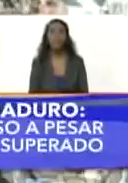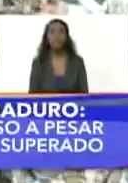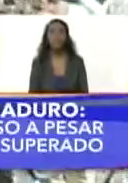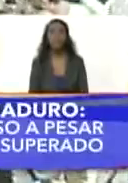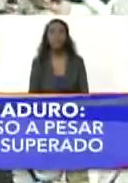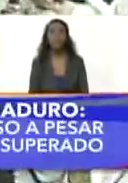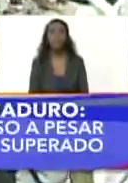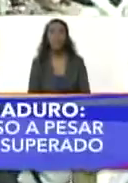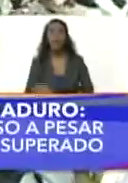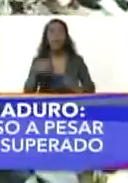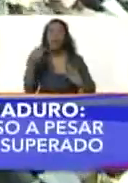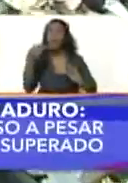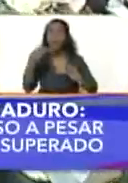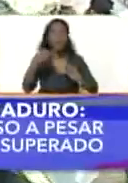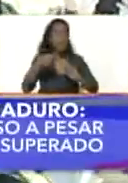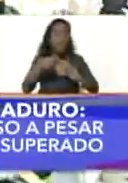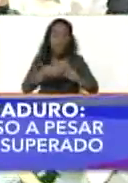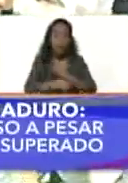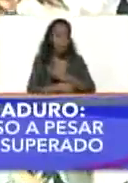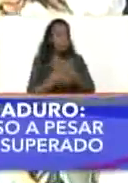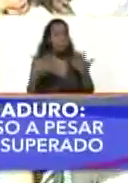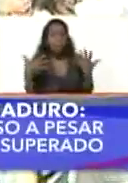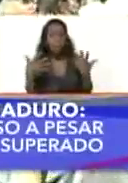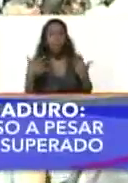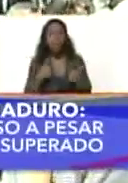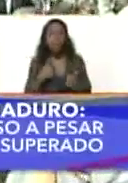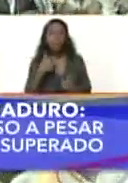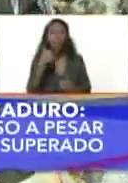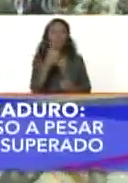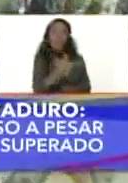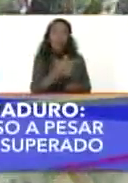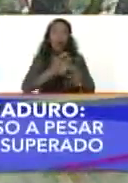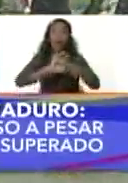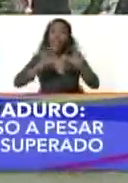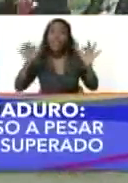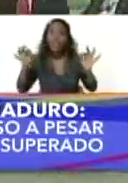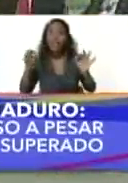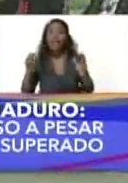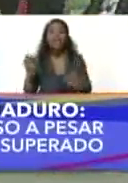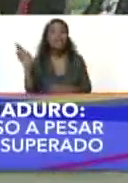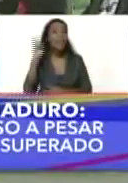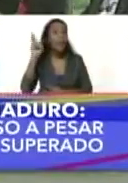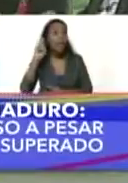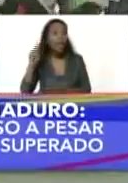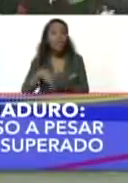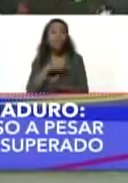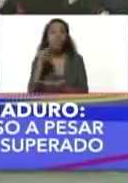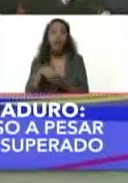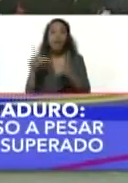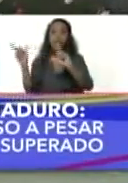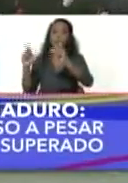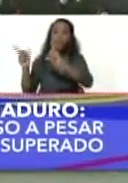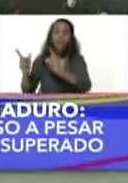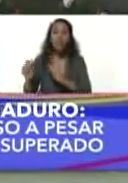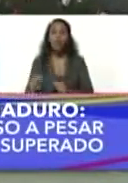A la profundidad, y lo digo en cadena de Radio Nacional y Televisión.